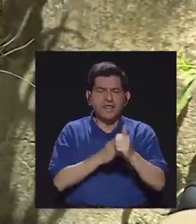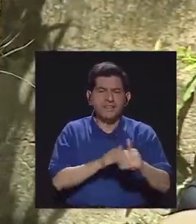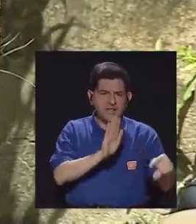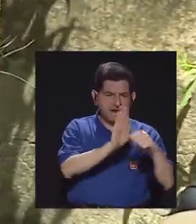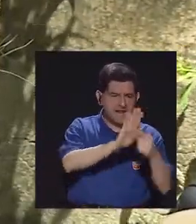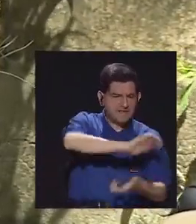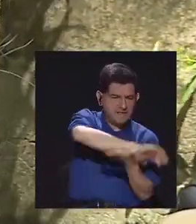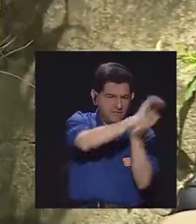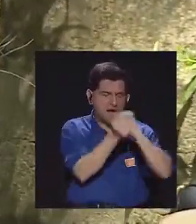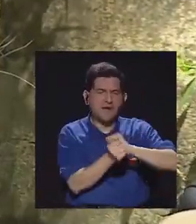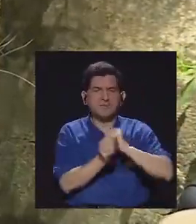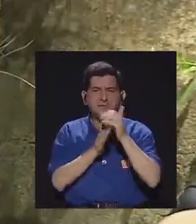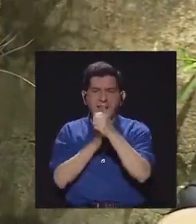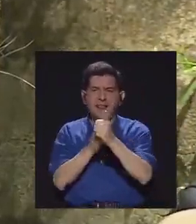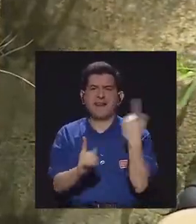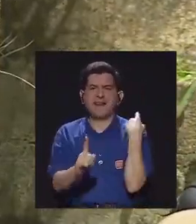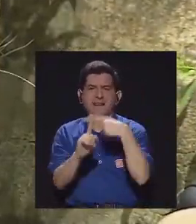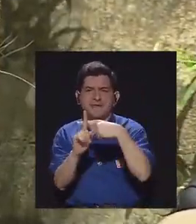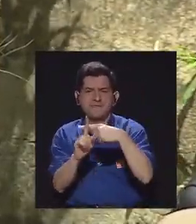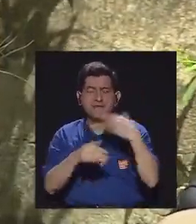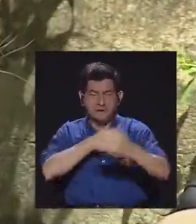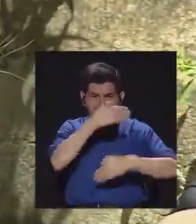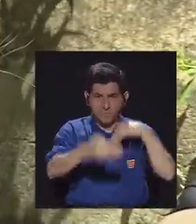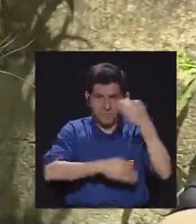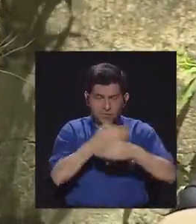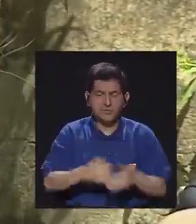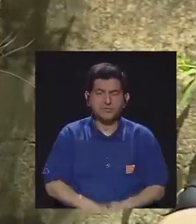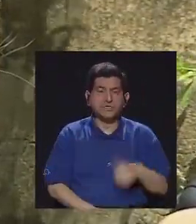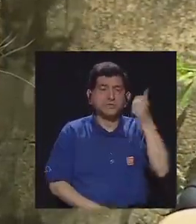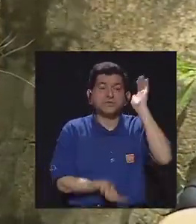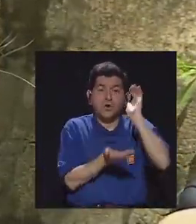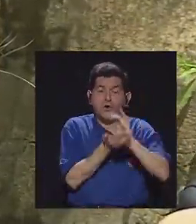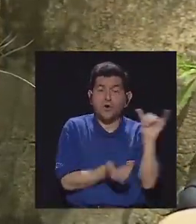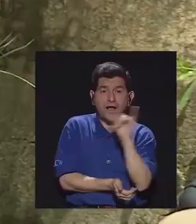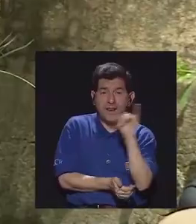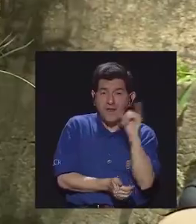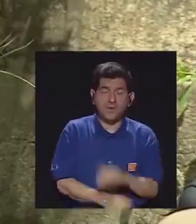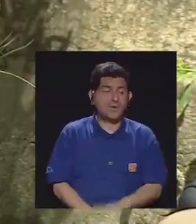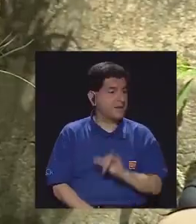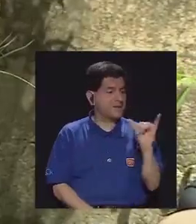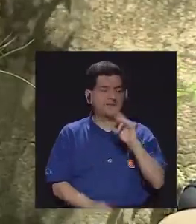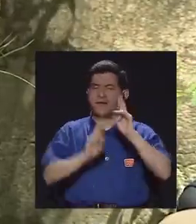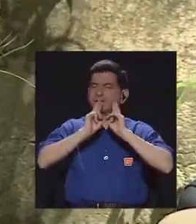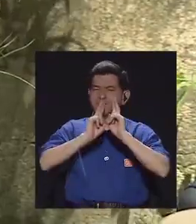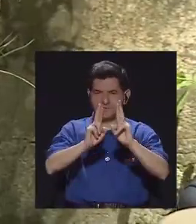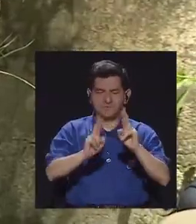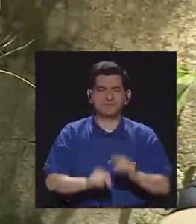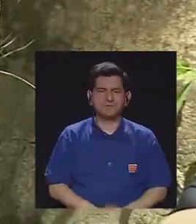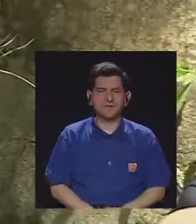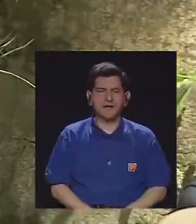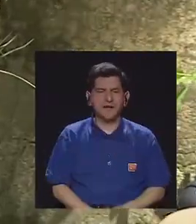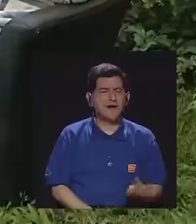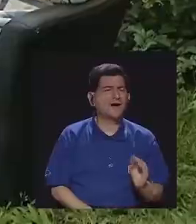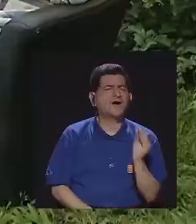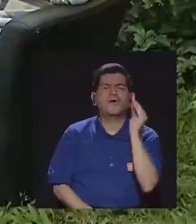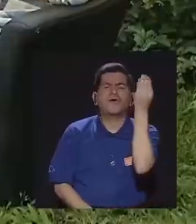se conviertan en líderes positivos. Uh-huh. Tenemos un proceso con Alajuelita también, ha sido el mismo resultado,